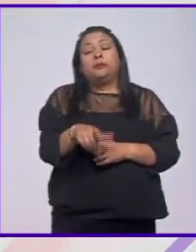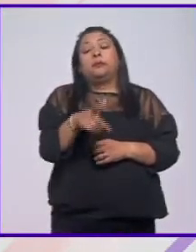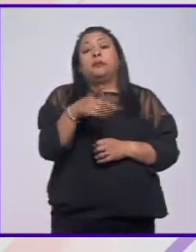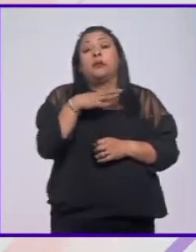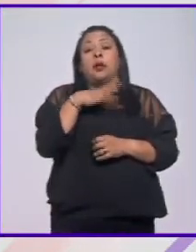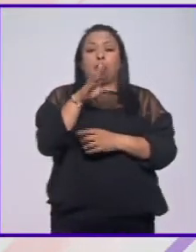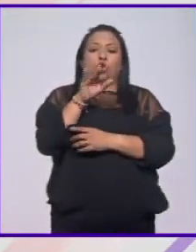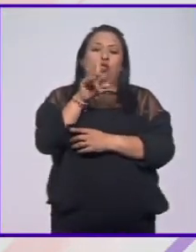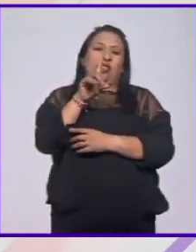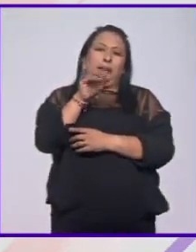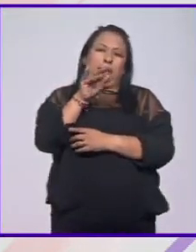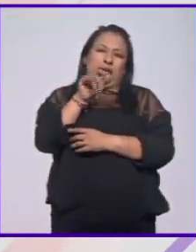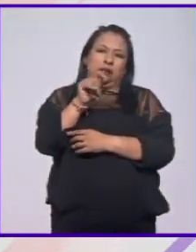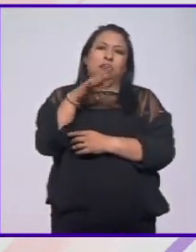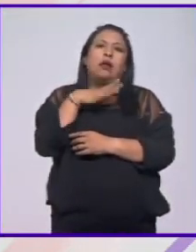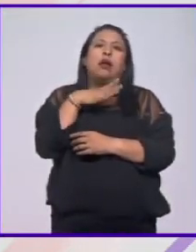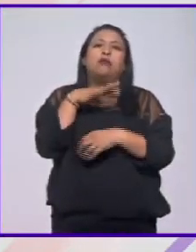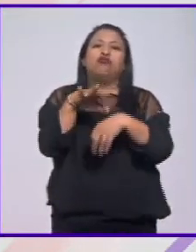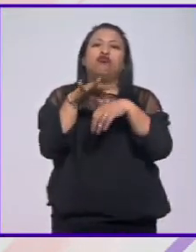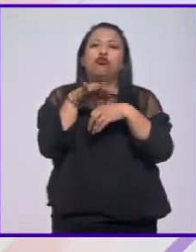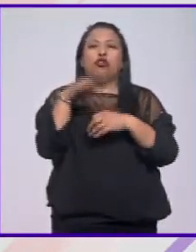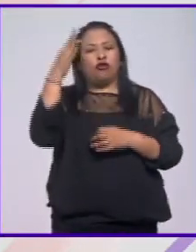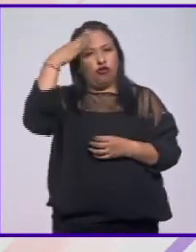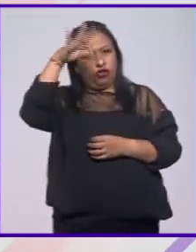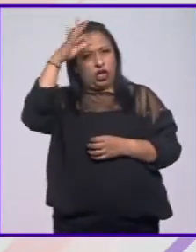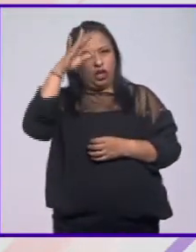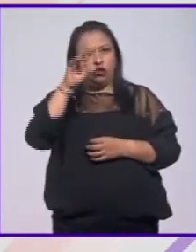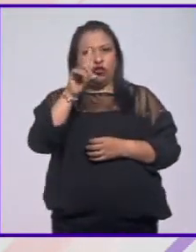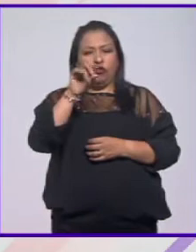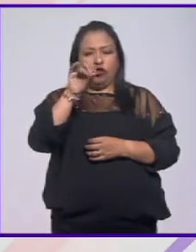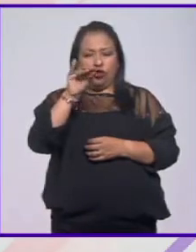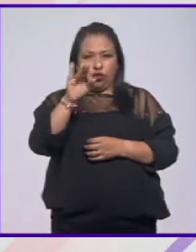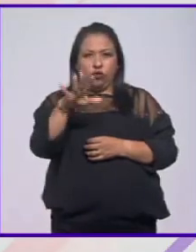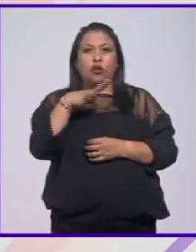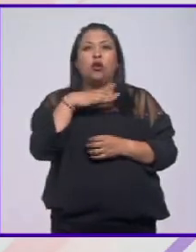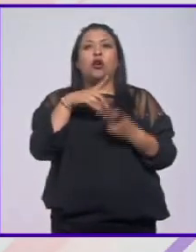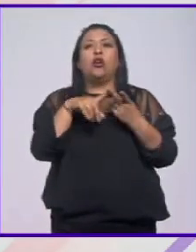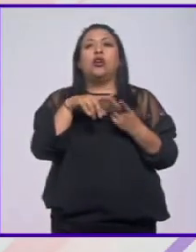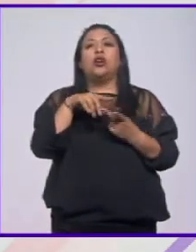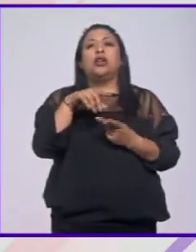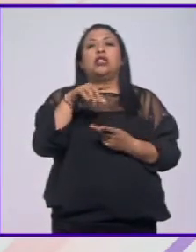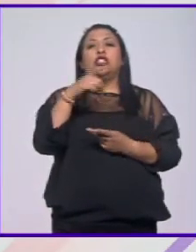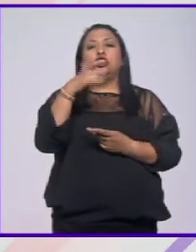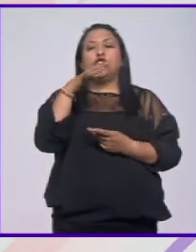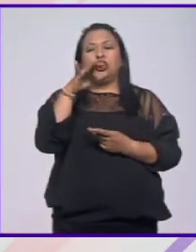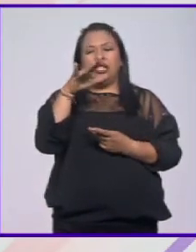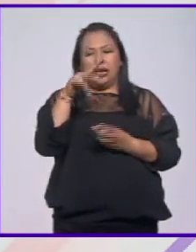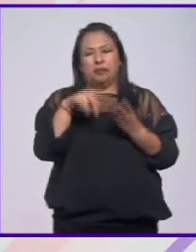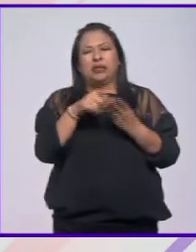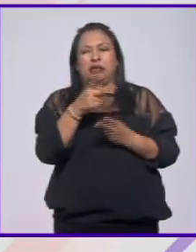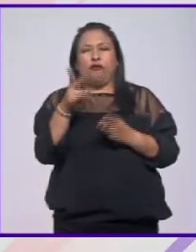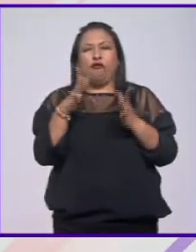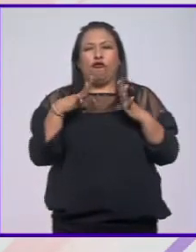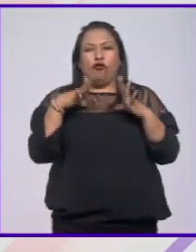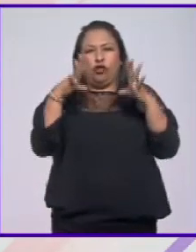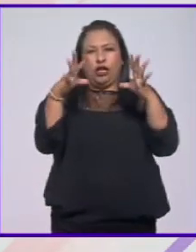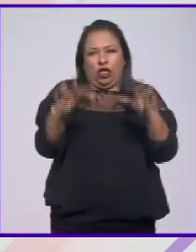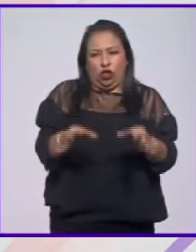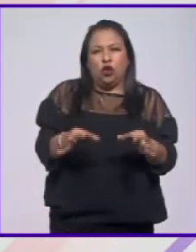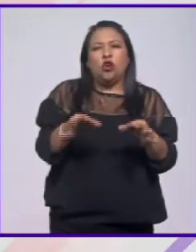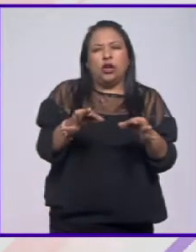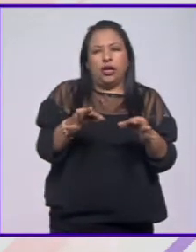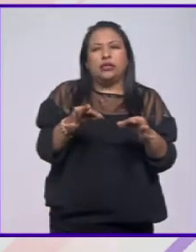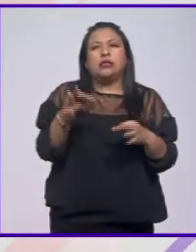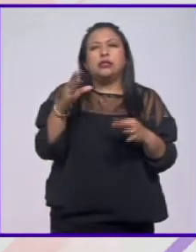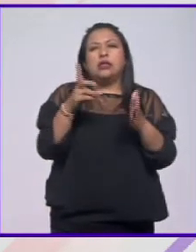en propio Budapest, tuvo cercanía con el filósofo Dudov, con Moholy Nagy y con Georgi Kepes, que son los fundadores